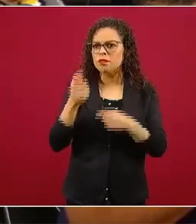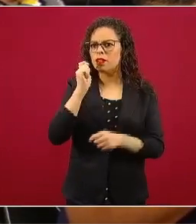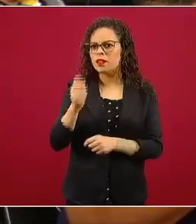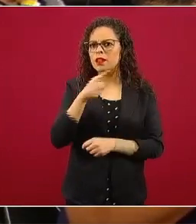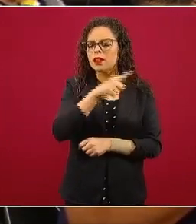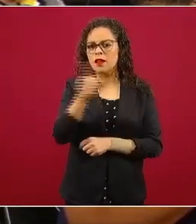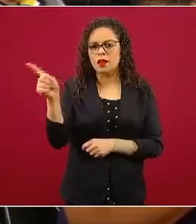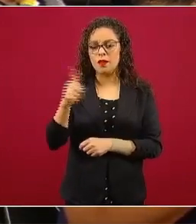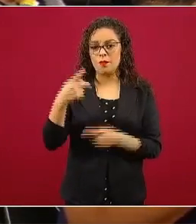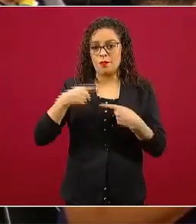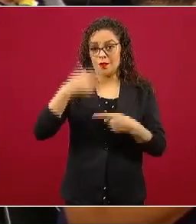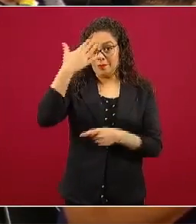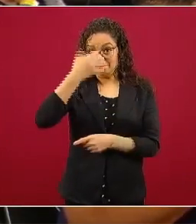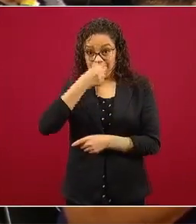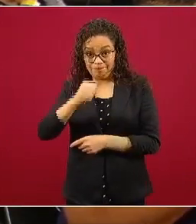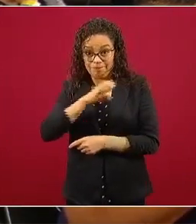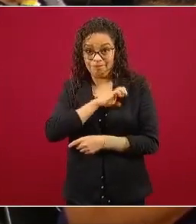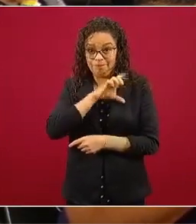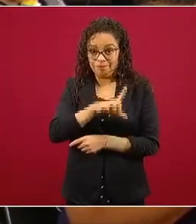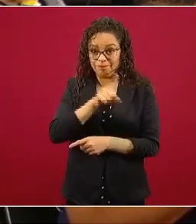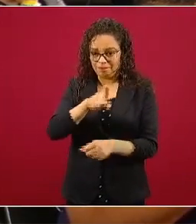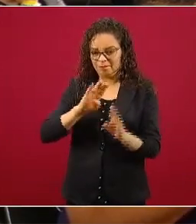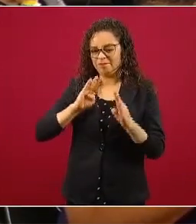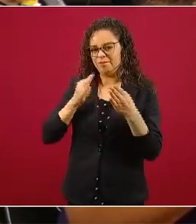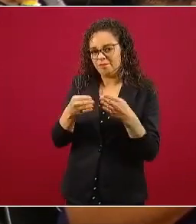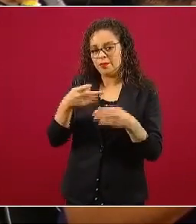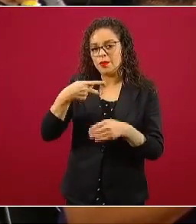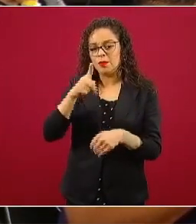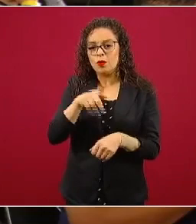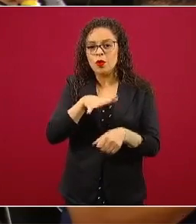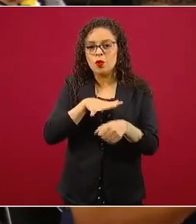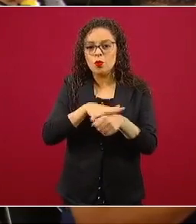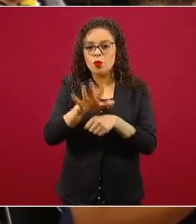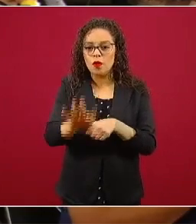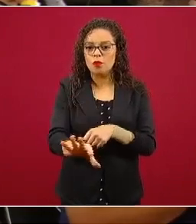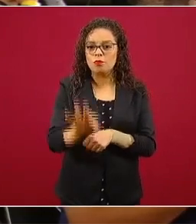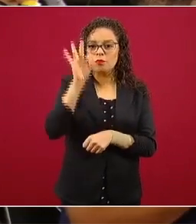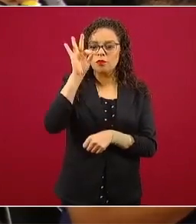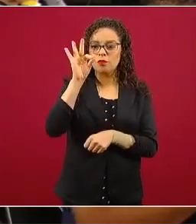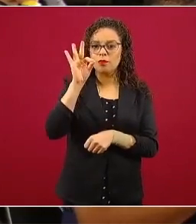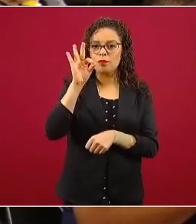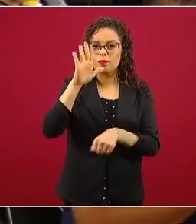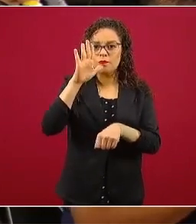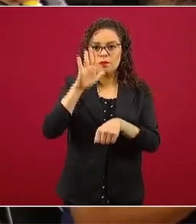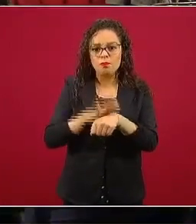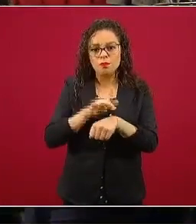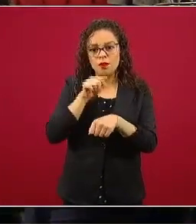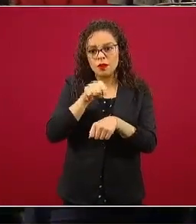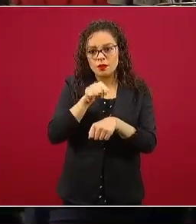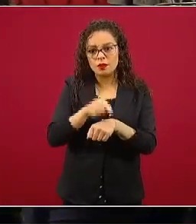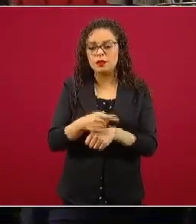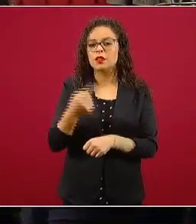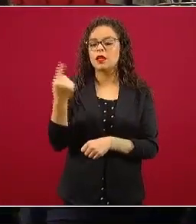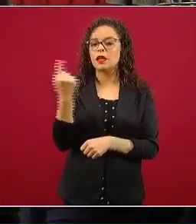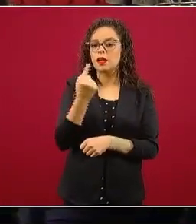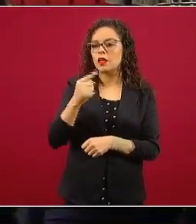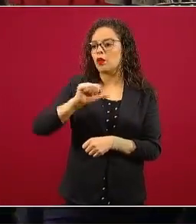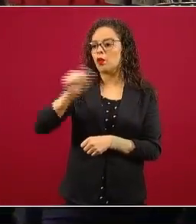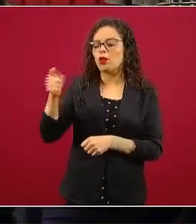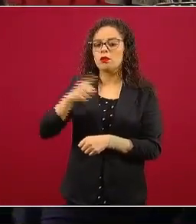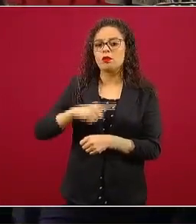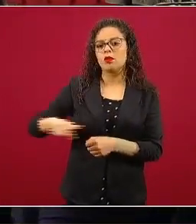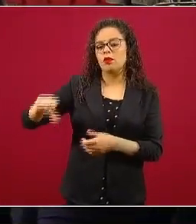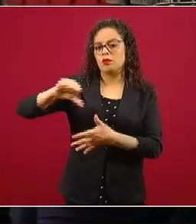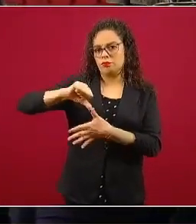este sentido, pero ¿cuáles serían esas condiciones preferentes a las que podría acceder México, contrario a Latinoamérica? Según tenemos entendido por